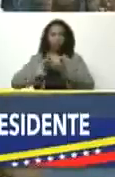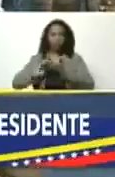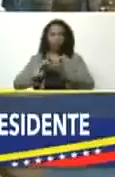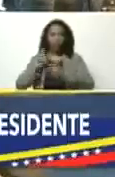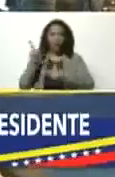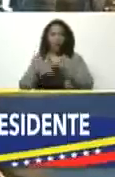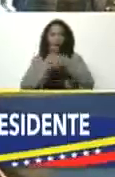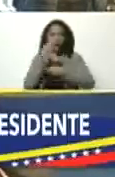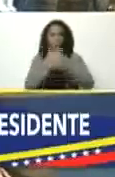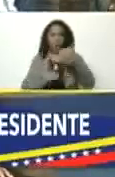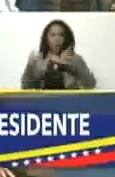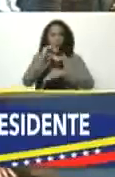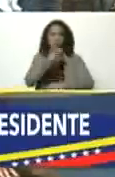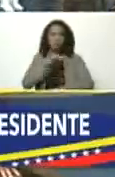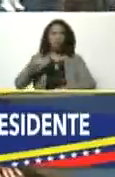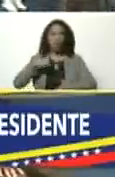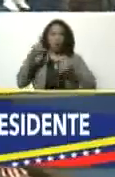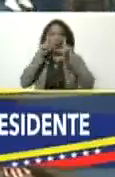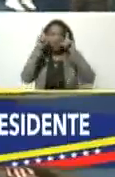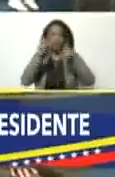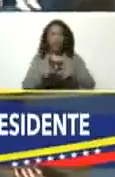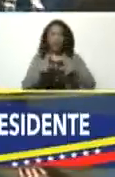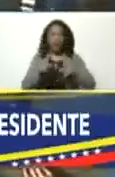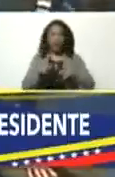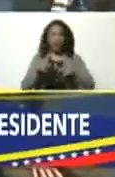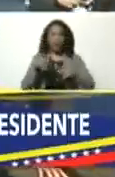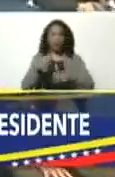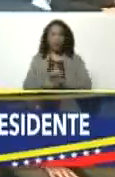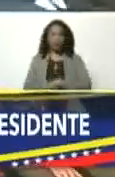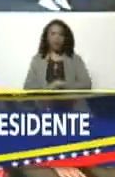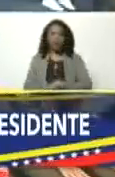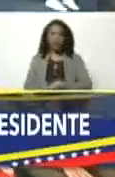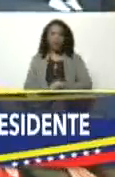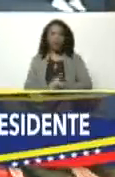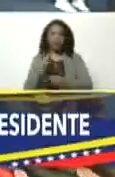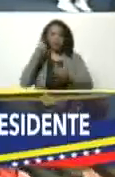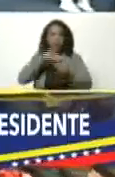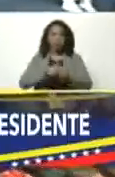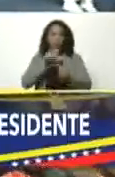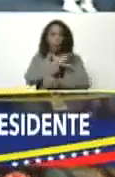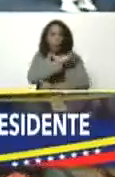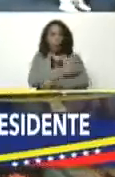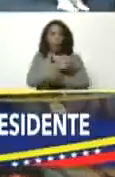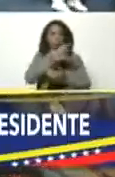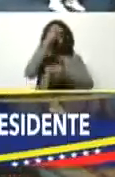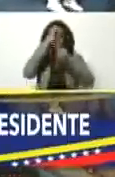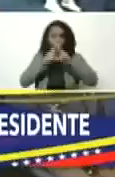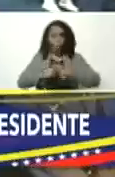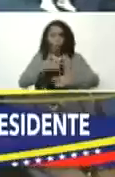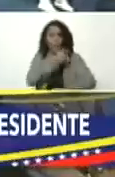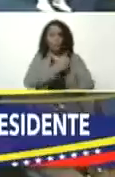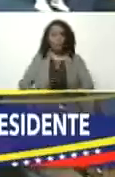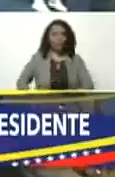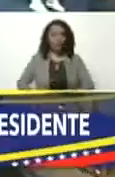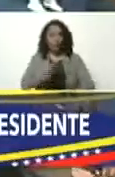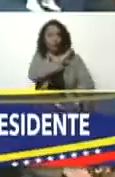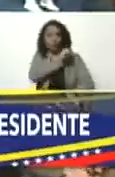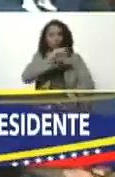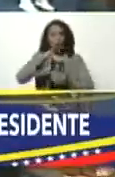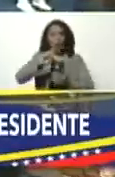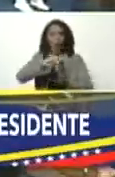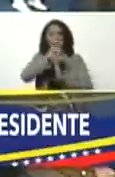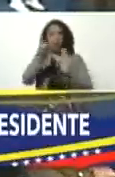cual se asciende al personal de oficiales y tropas profesionales adscritos a la Guardia de Honor Presidencial y la Dirección General